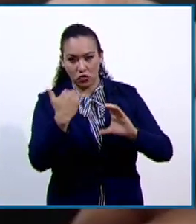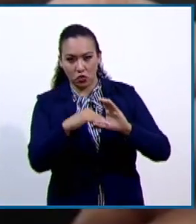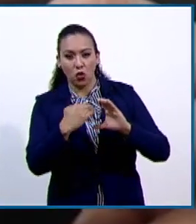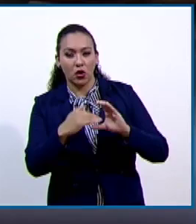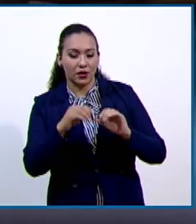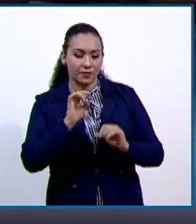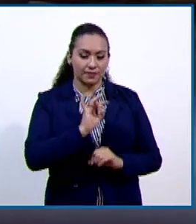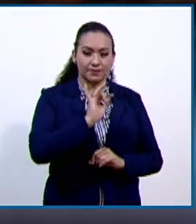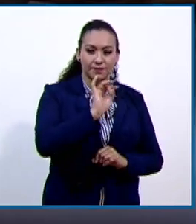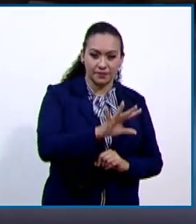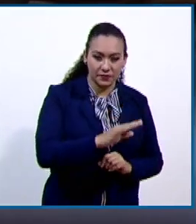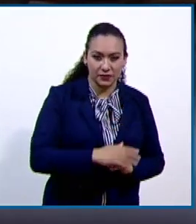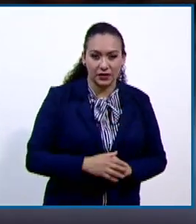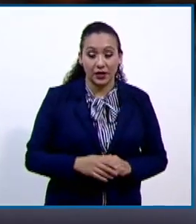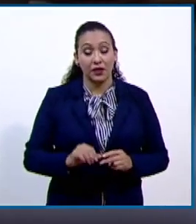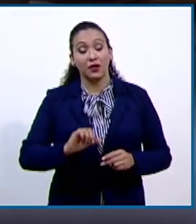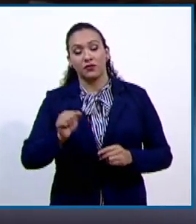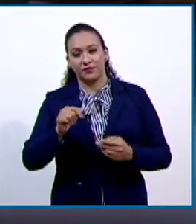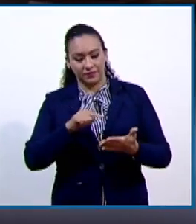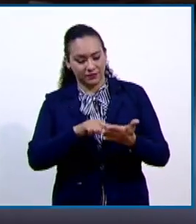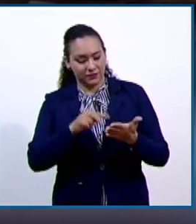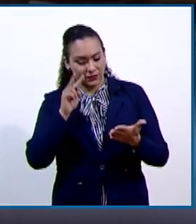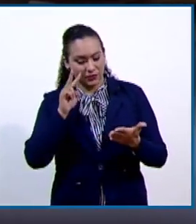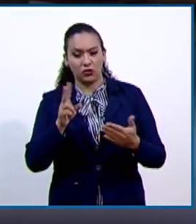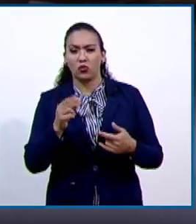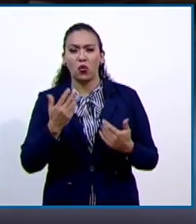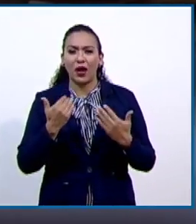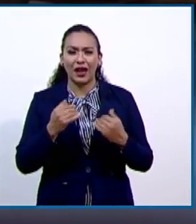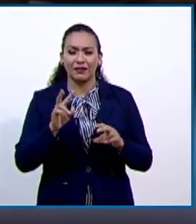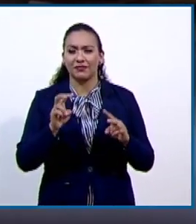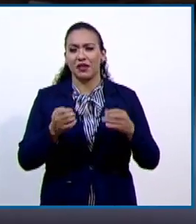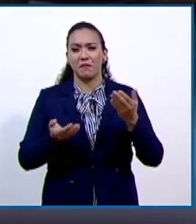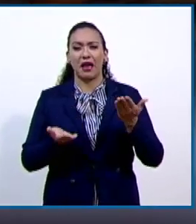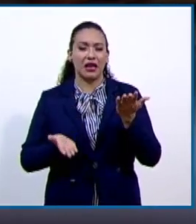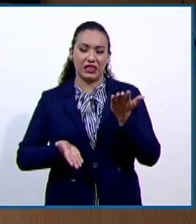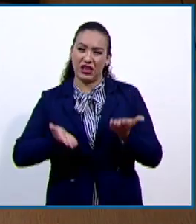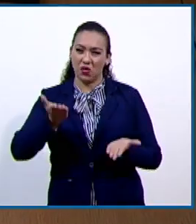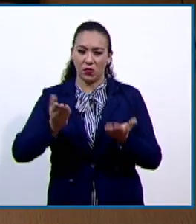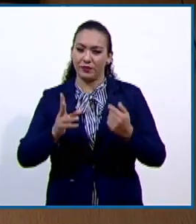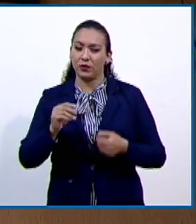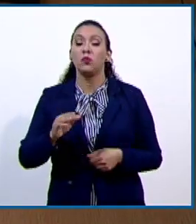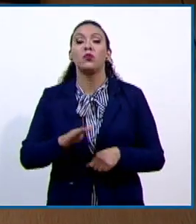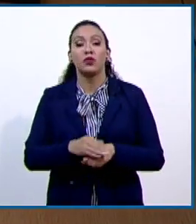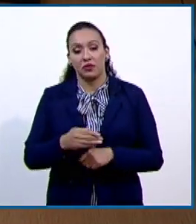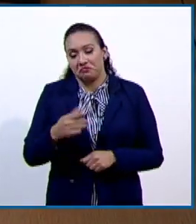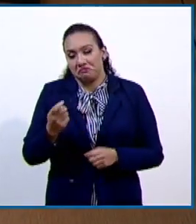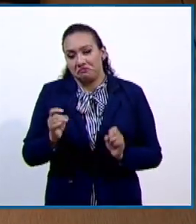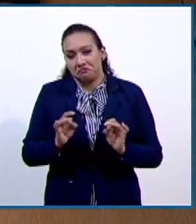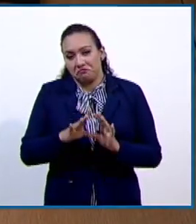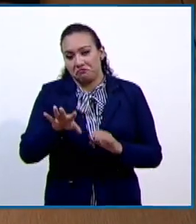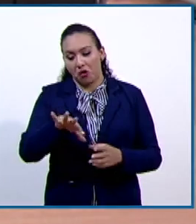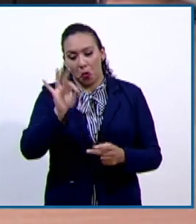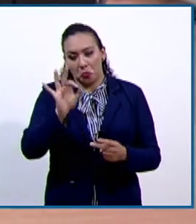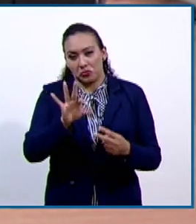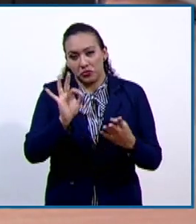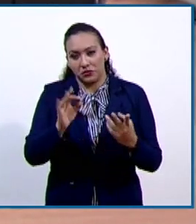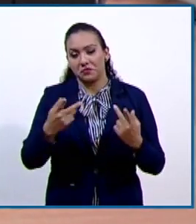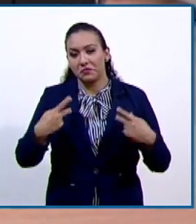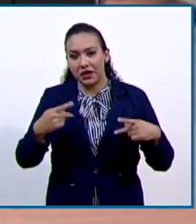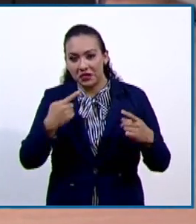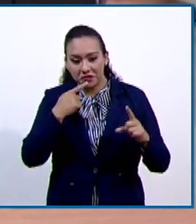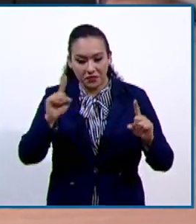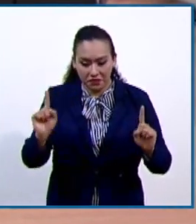cuando es diversa, no contiene signos de desigualdad entre las partes, ya que es opcional para las personas quejosas